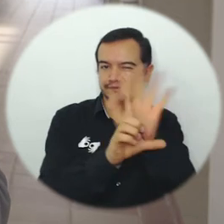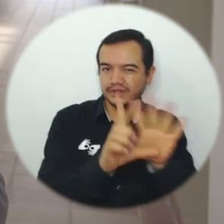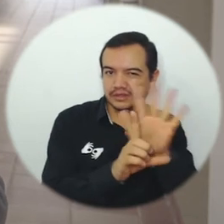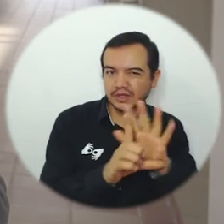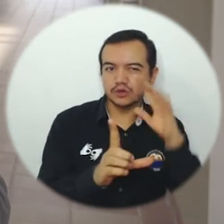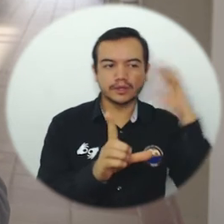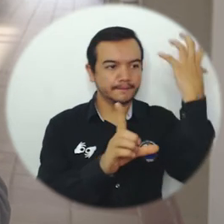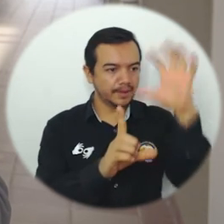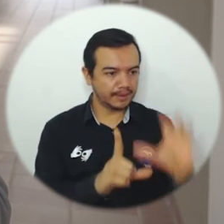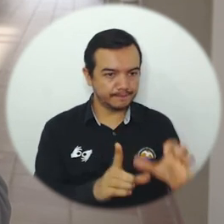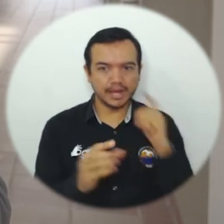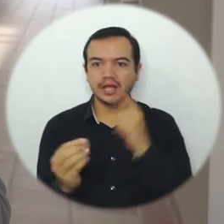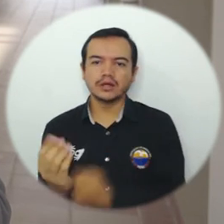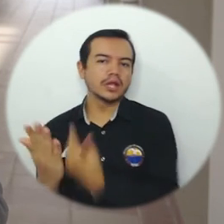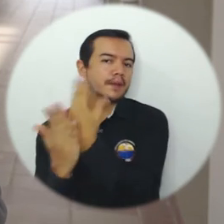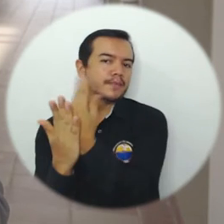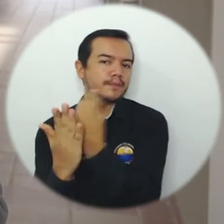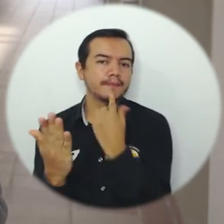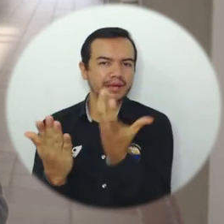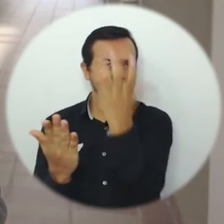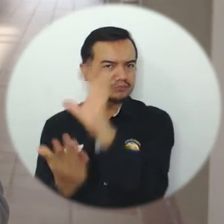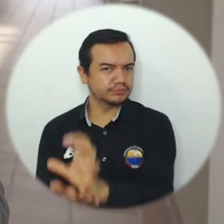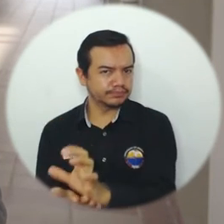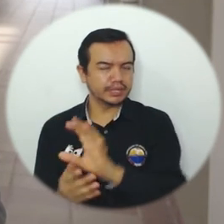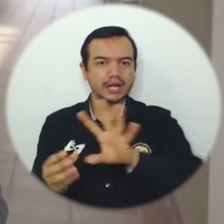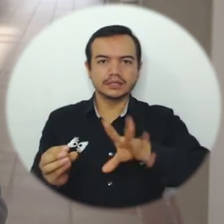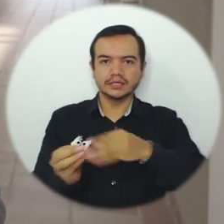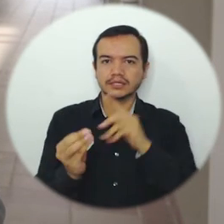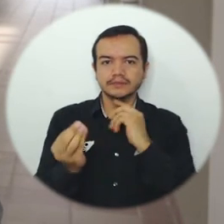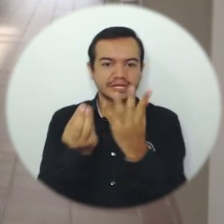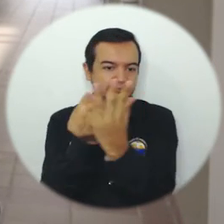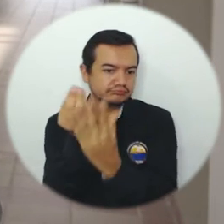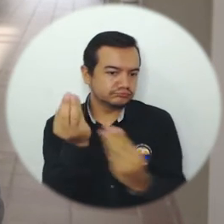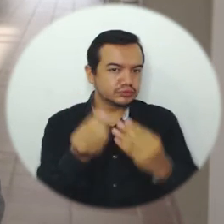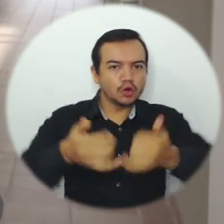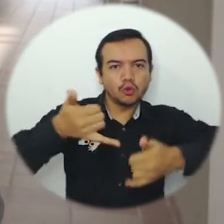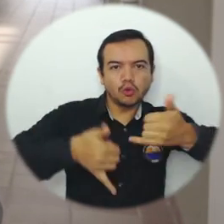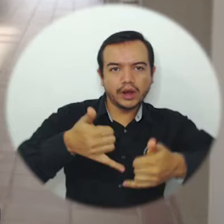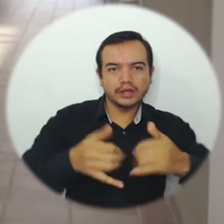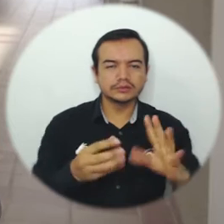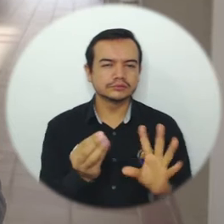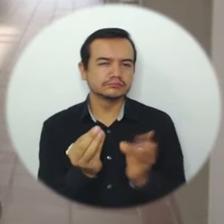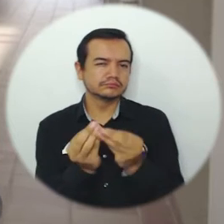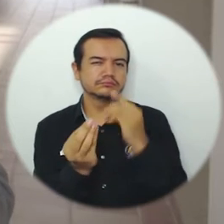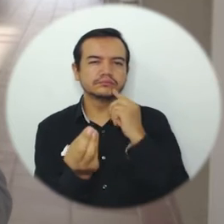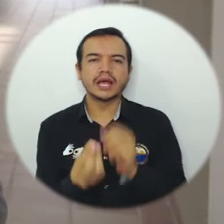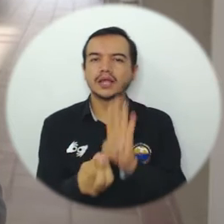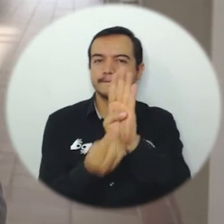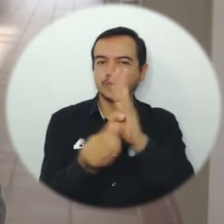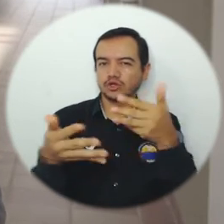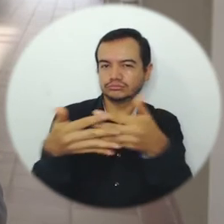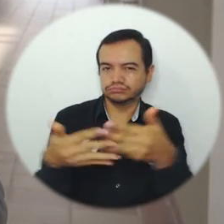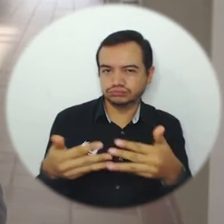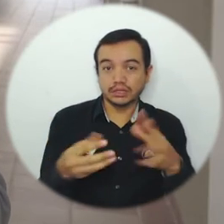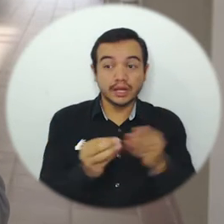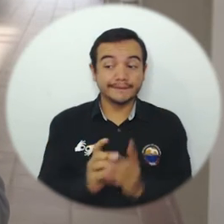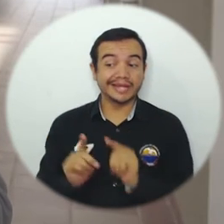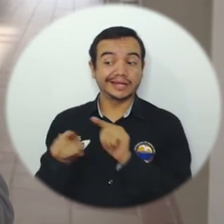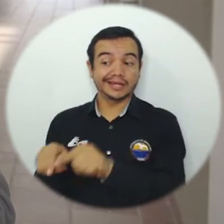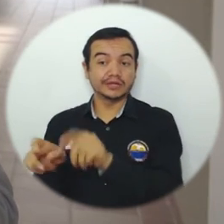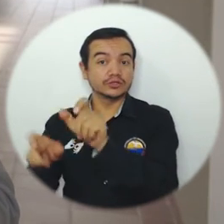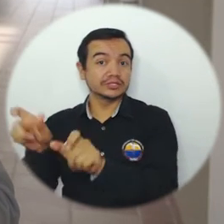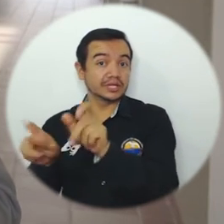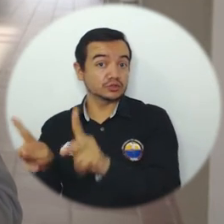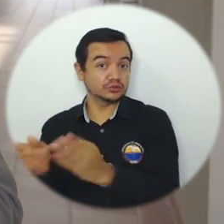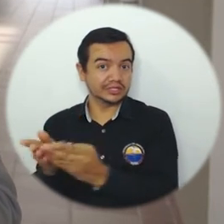podcast, redes sociales en el aprendizaje, gamificación, blog, prototipo innovador y también para los